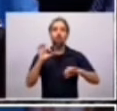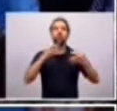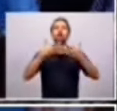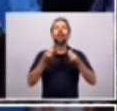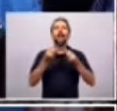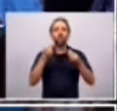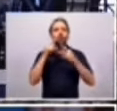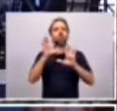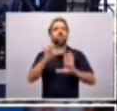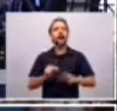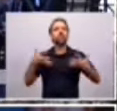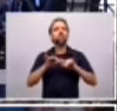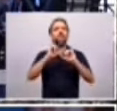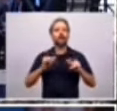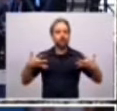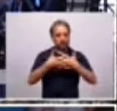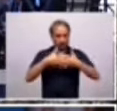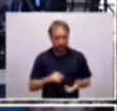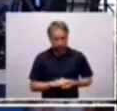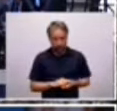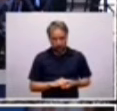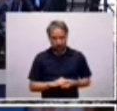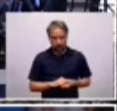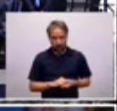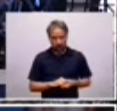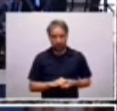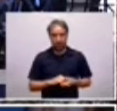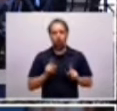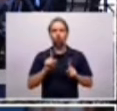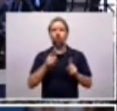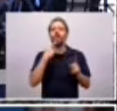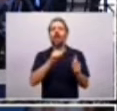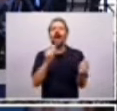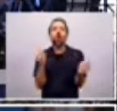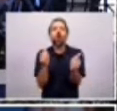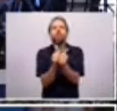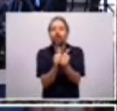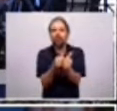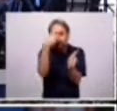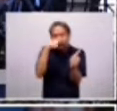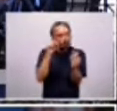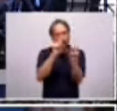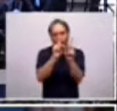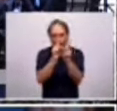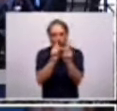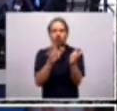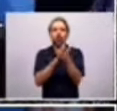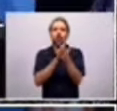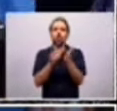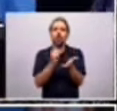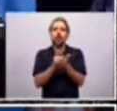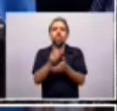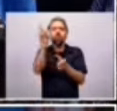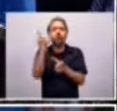había que perfeccionar, en todo esto que había que repensar, seguramente la Argentina sería otra. Quisieron, destruyeron todo. Pero el propósito de